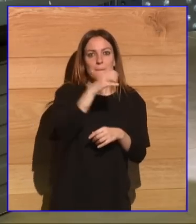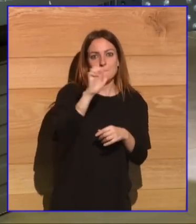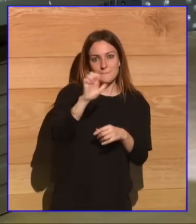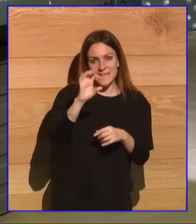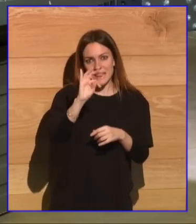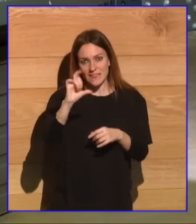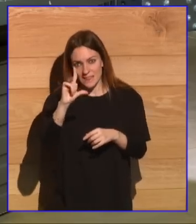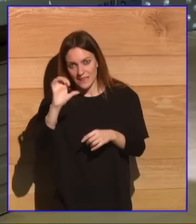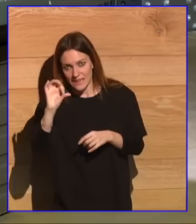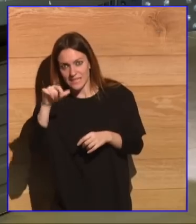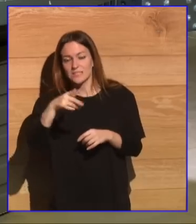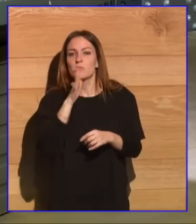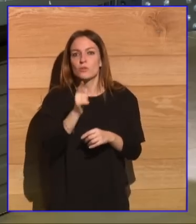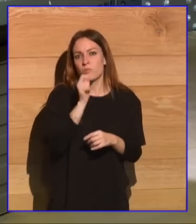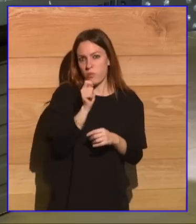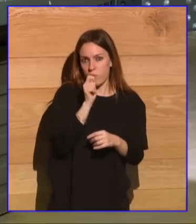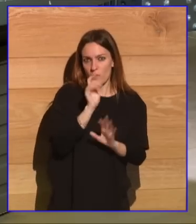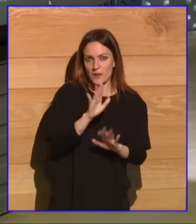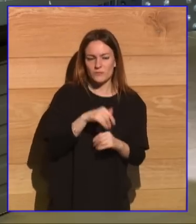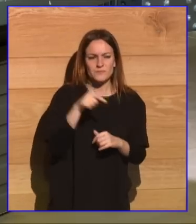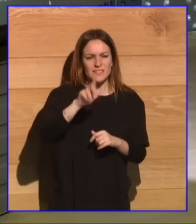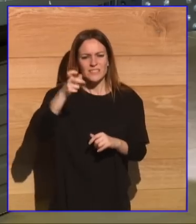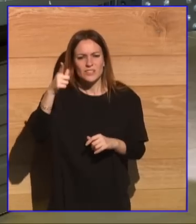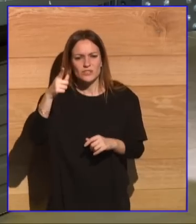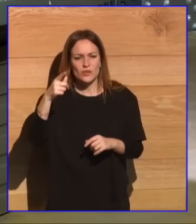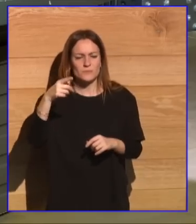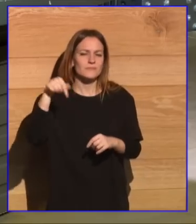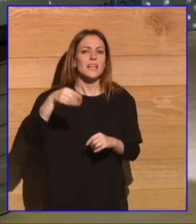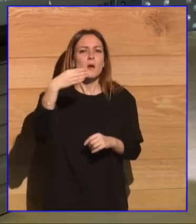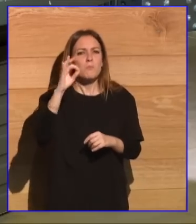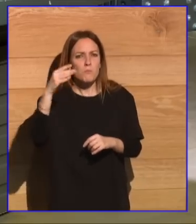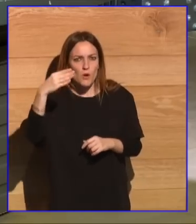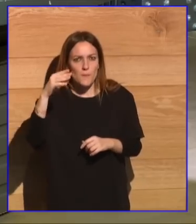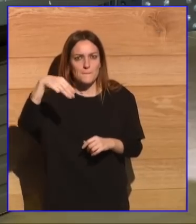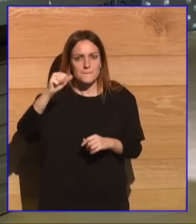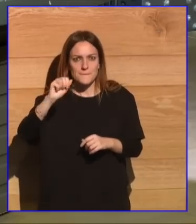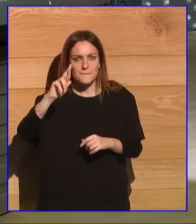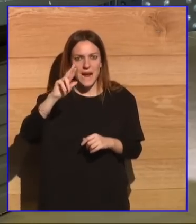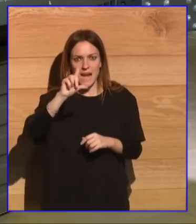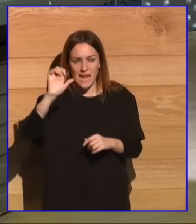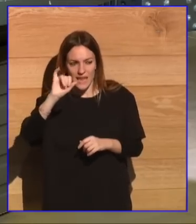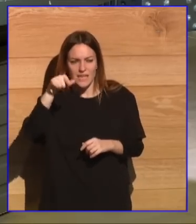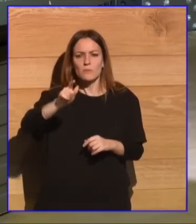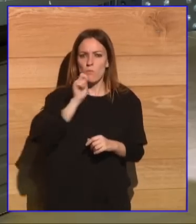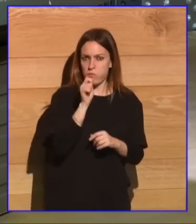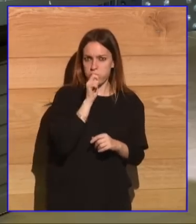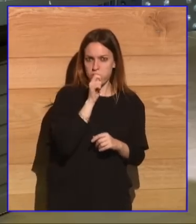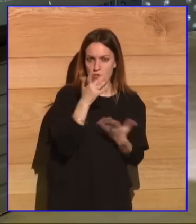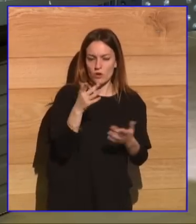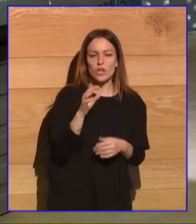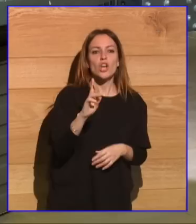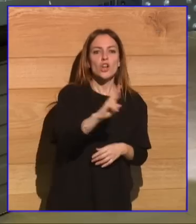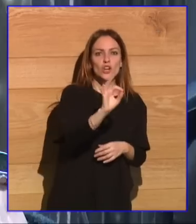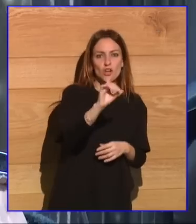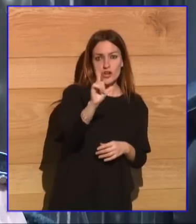cómo se llama este que se murió? El jamaicano. Bob Marley. Bob Marley. Esos eran los porros, ¿no? Pero es que vale, no sé.